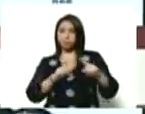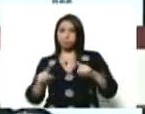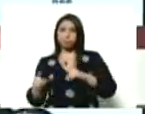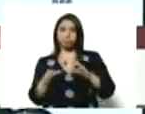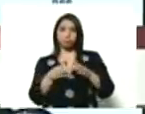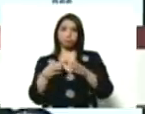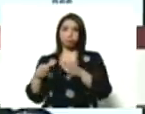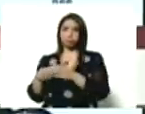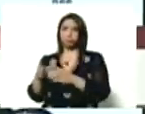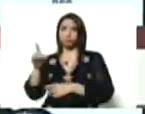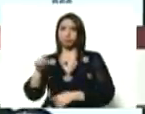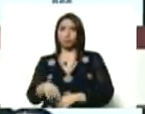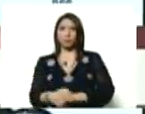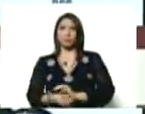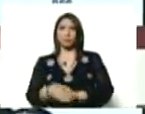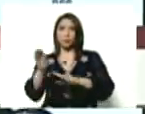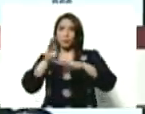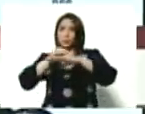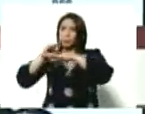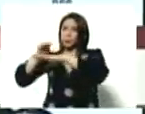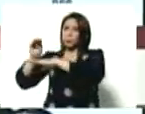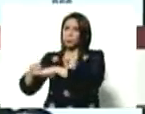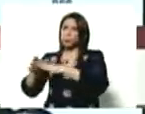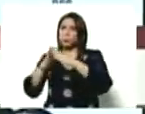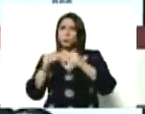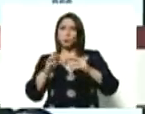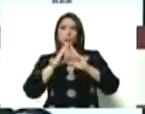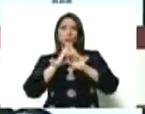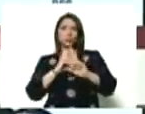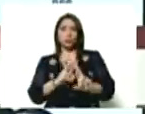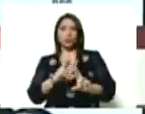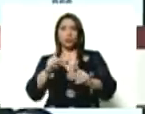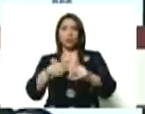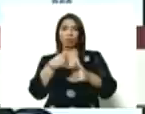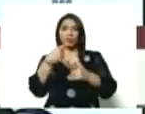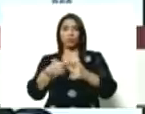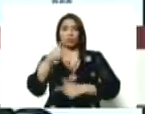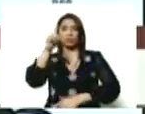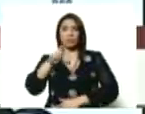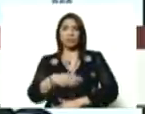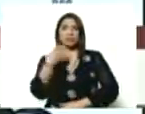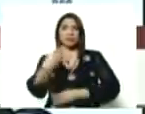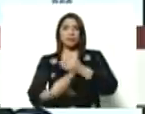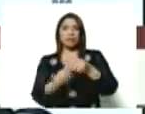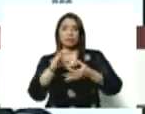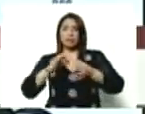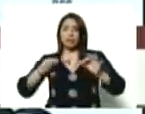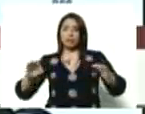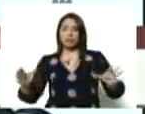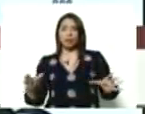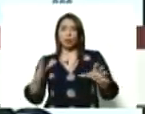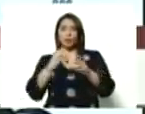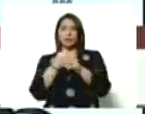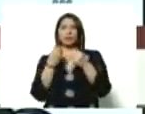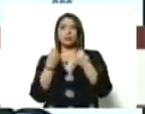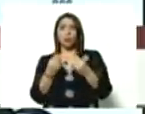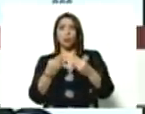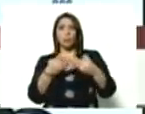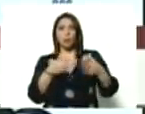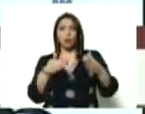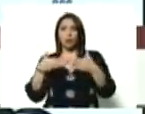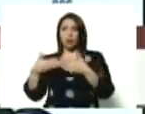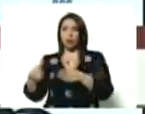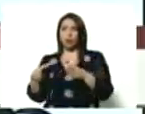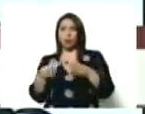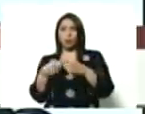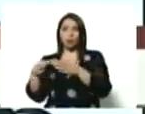cargos y la consulta de todos los resultados. A todo esto también se genera la cadena de confianza como garantía para las